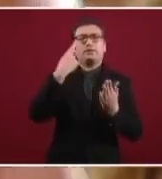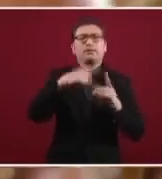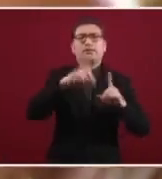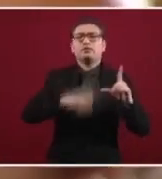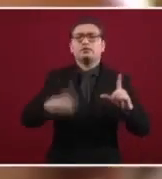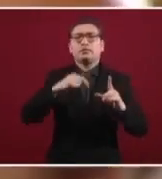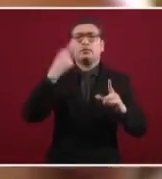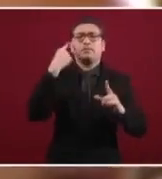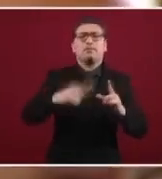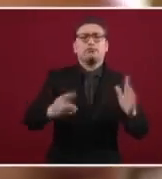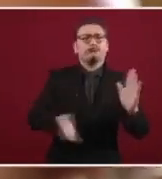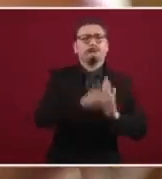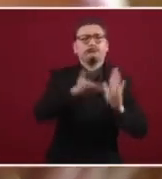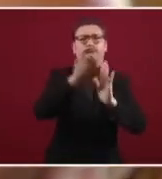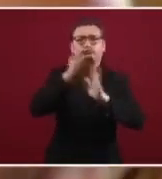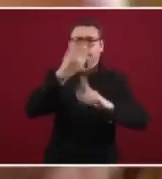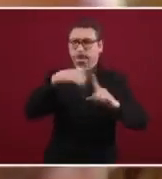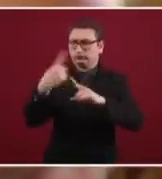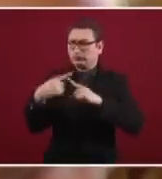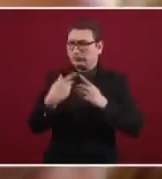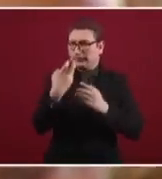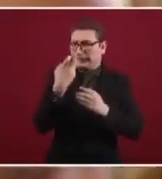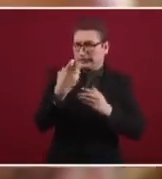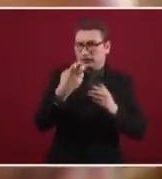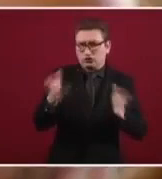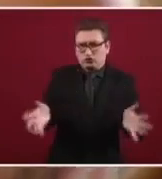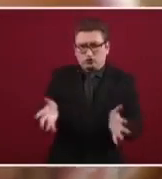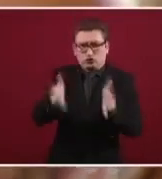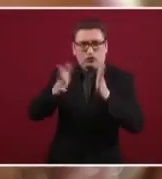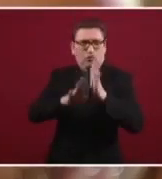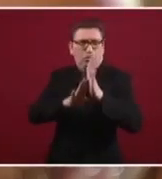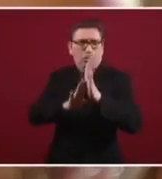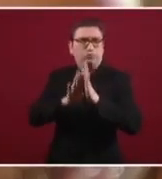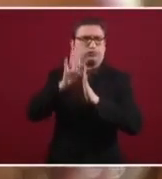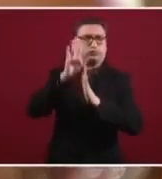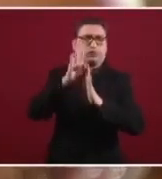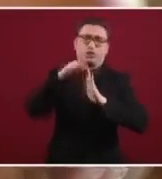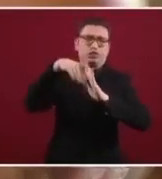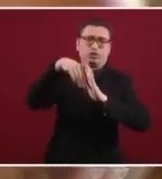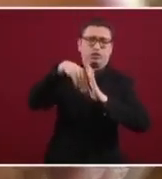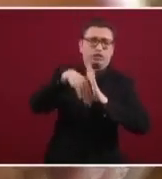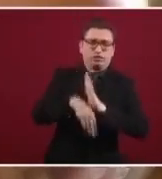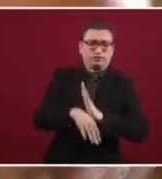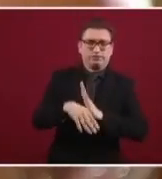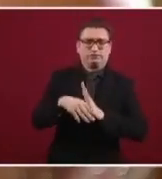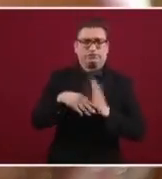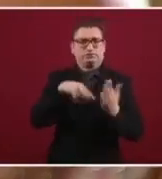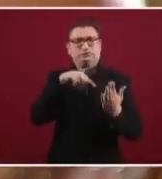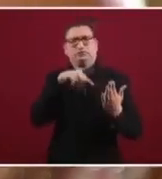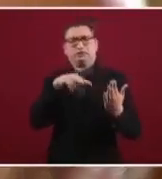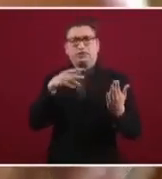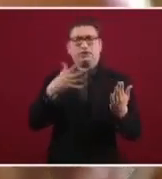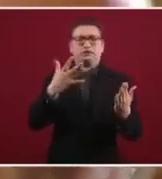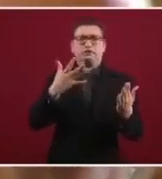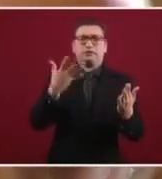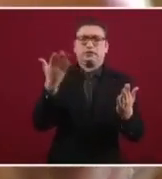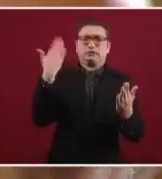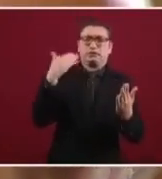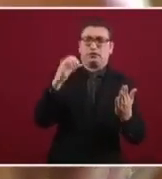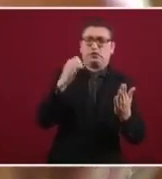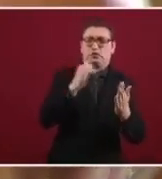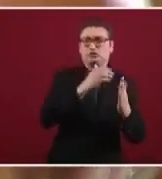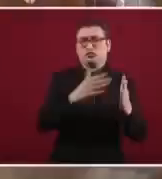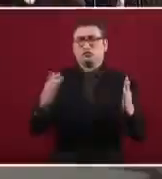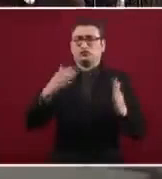Infraestructura y si con esto ya se levantarían estos índices que pues registraron esta caída desde el mes de